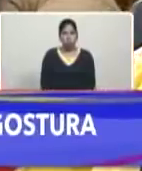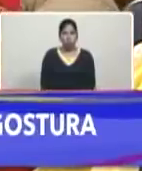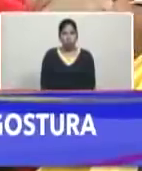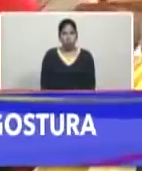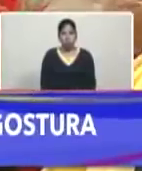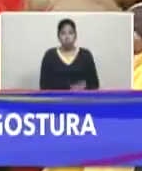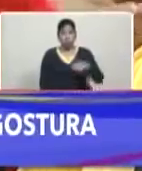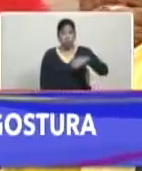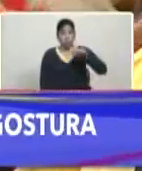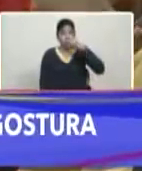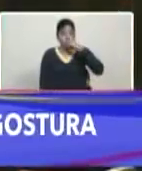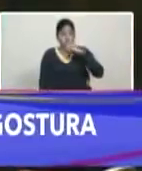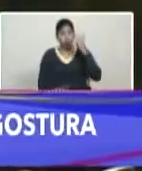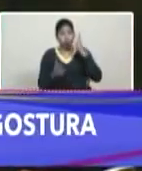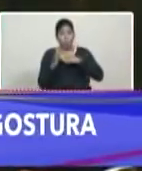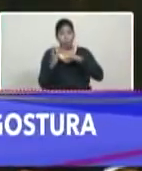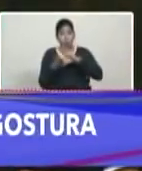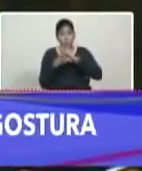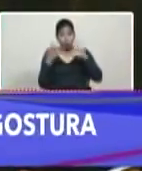Año